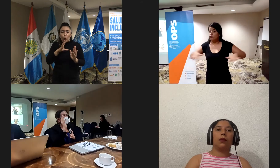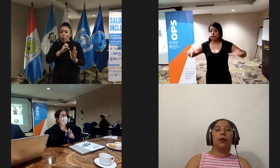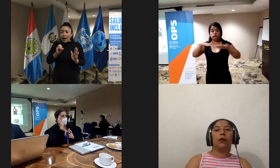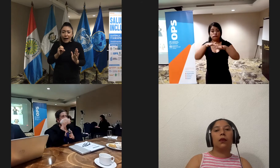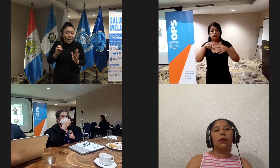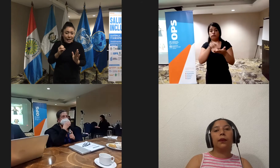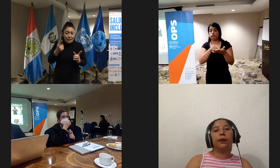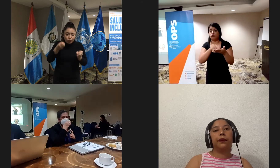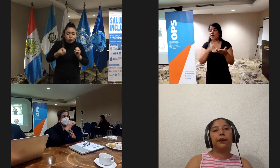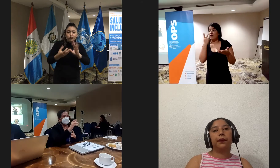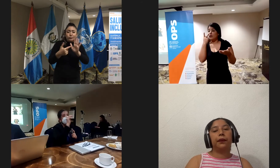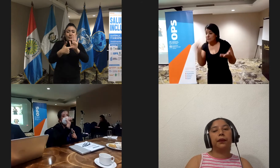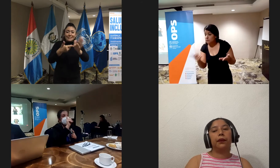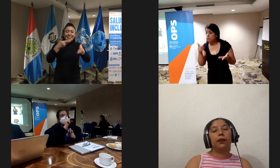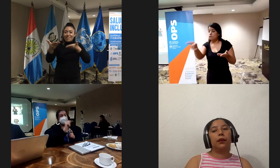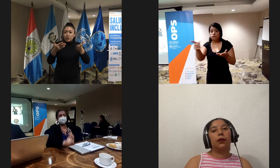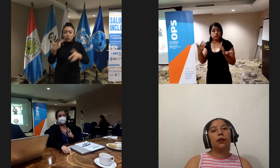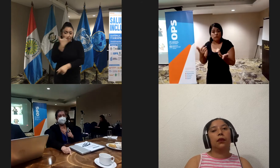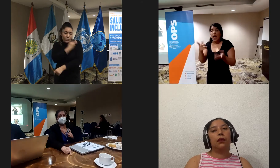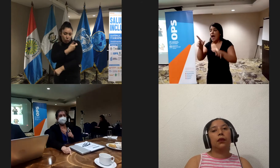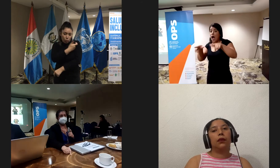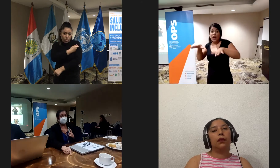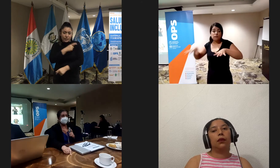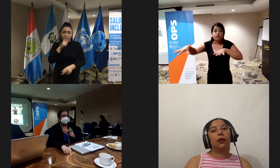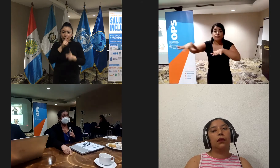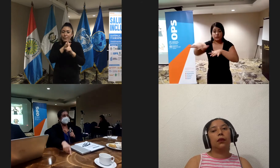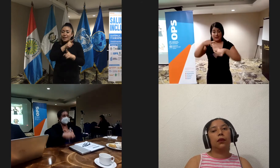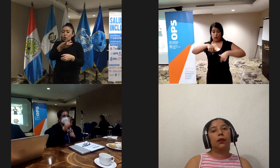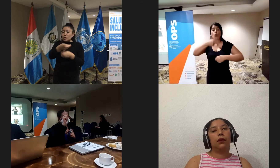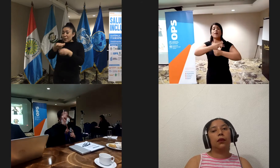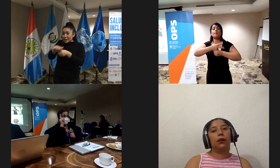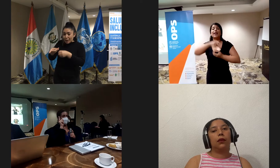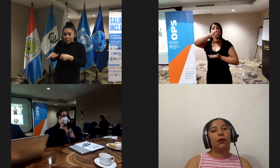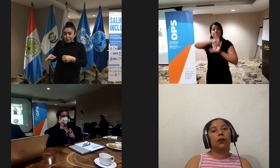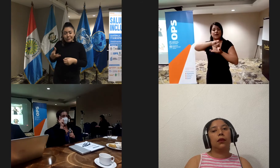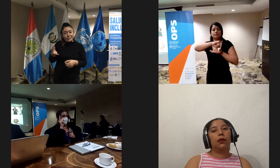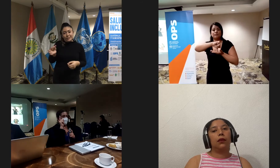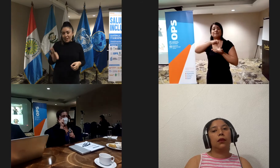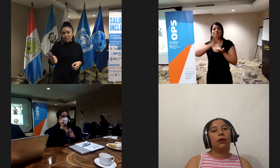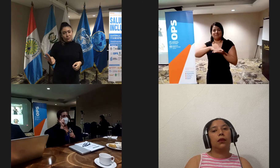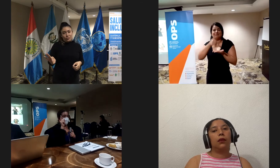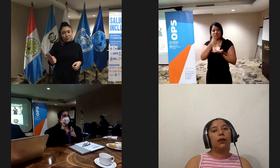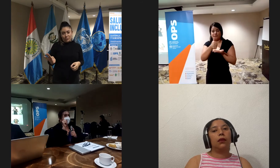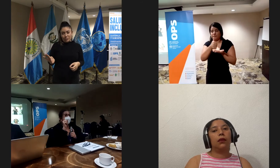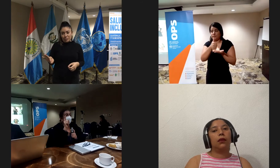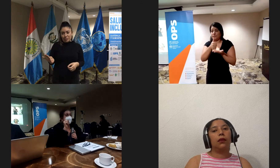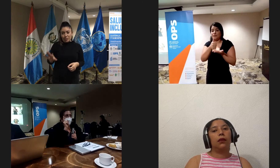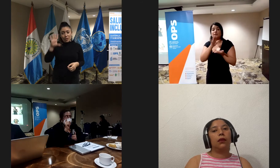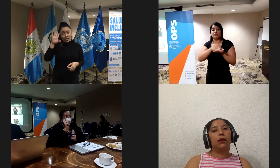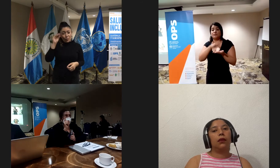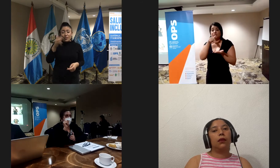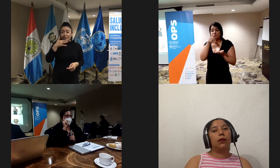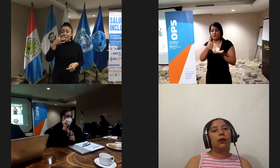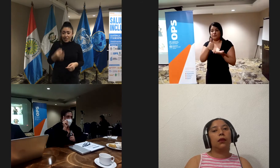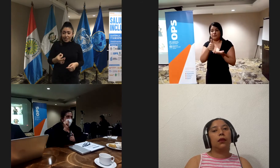provisión de servicios de vacuna dentro de los departamentos es falso. Realmente el programa